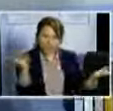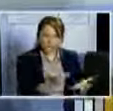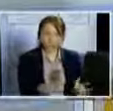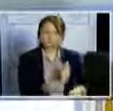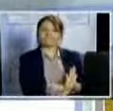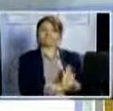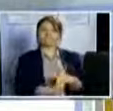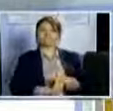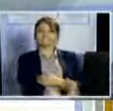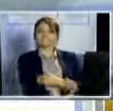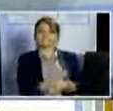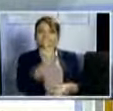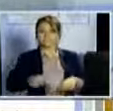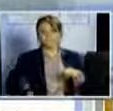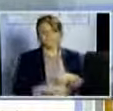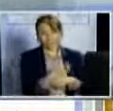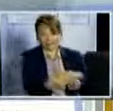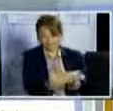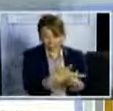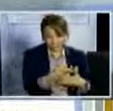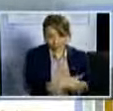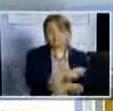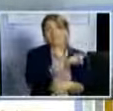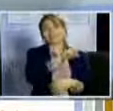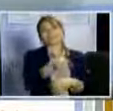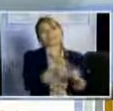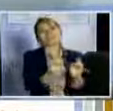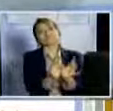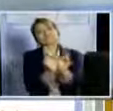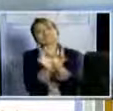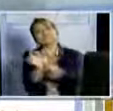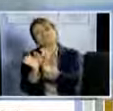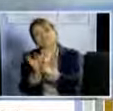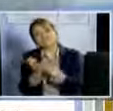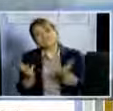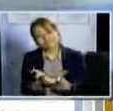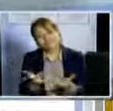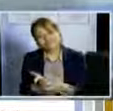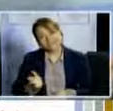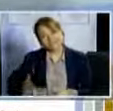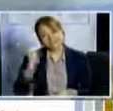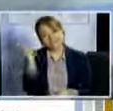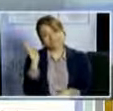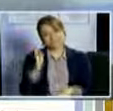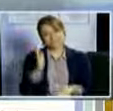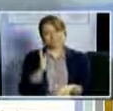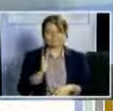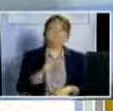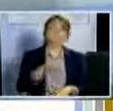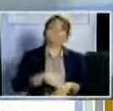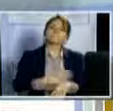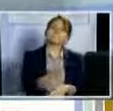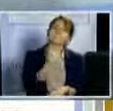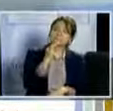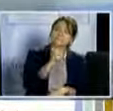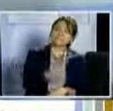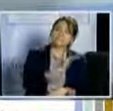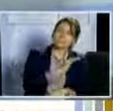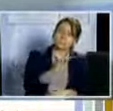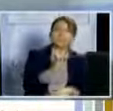mejorar o ampliar el arsenal existente o simplemente para dotarse de un arma nuclear. Desde luego existen se pueden hacer ensayos